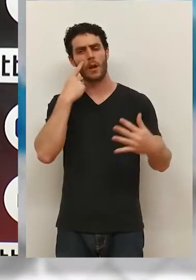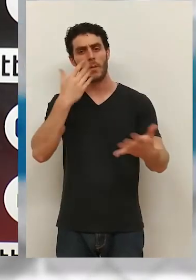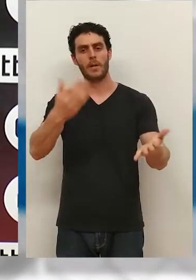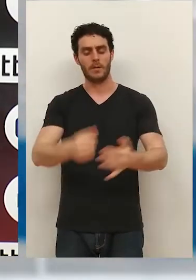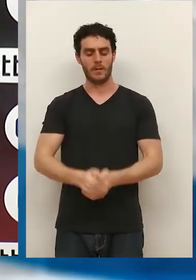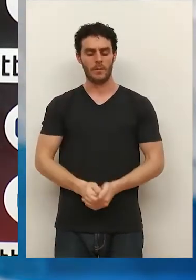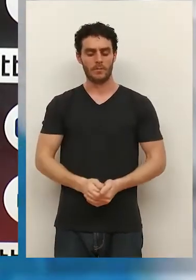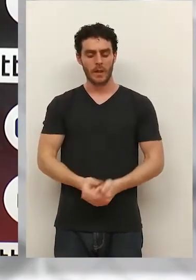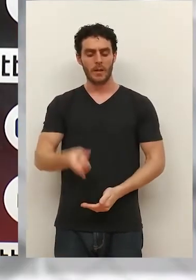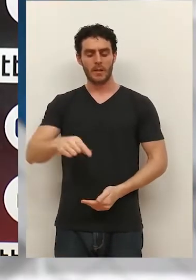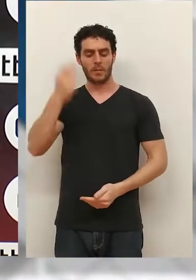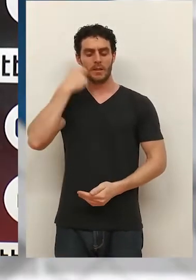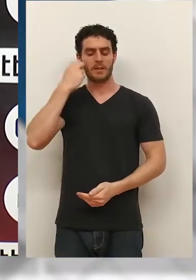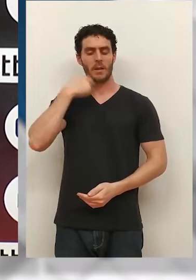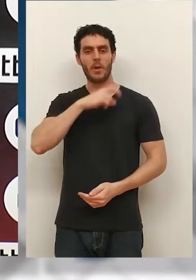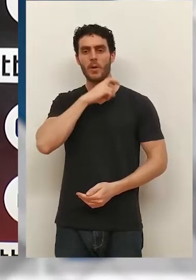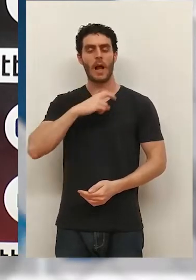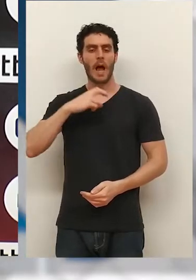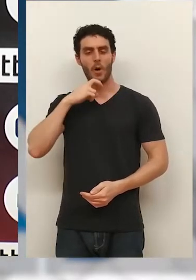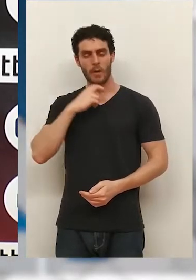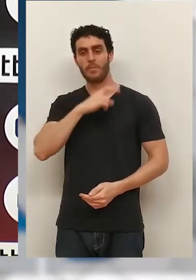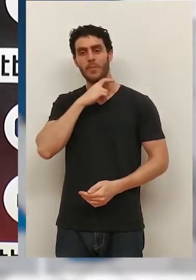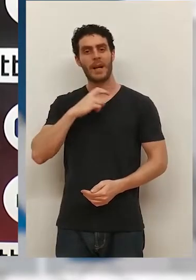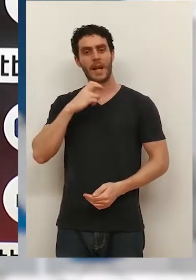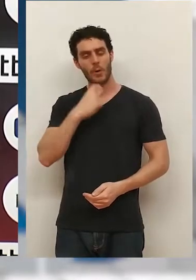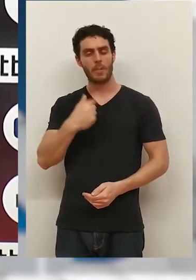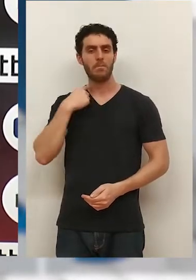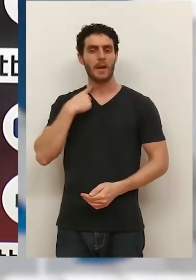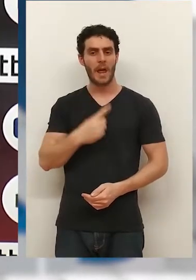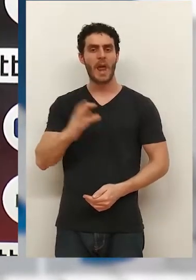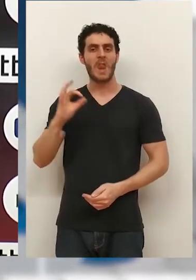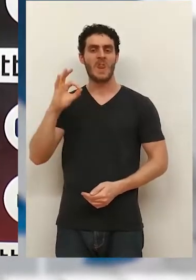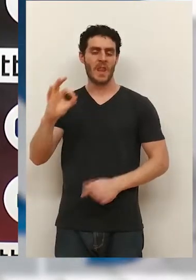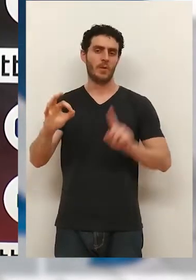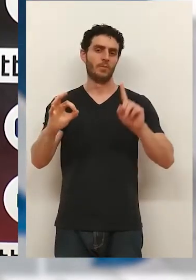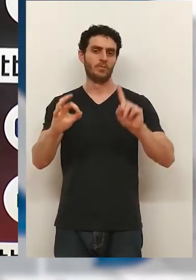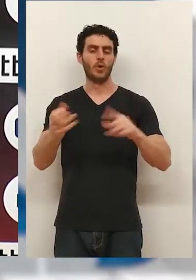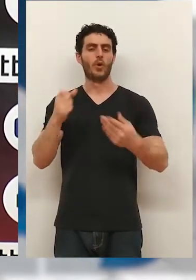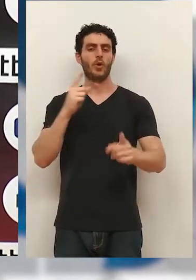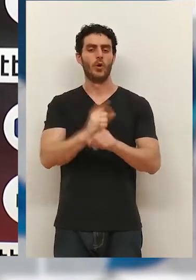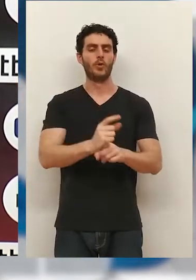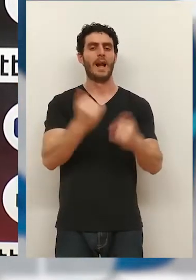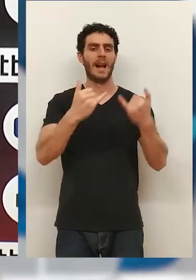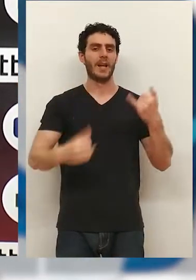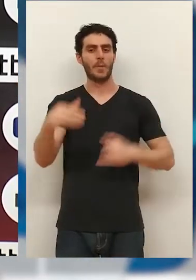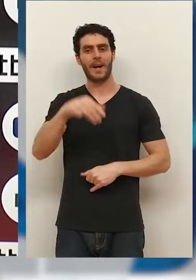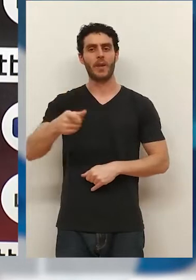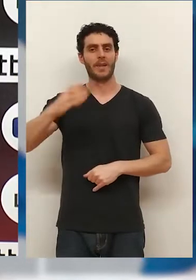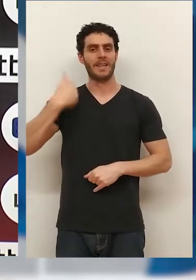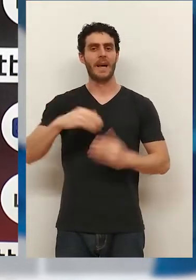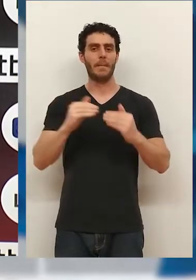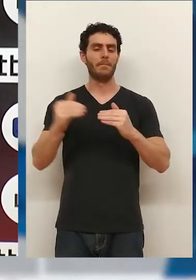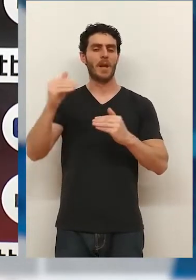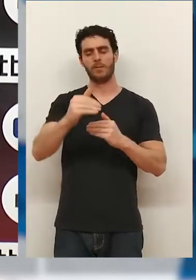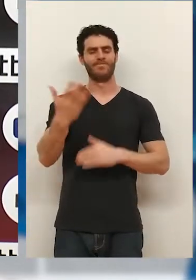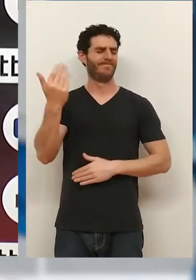por supuesto. Lo sentimos por la afición, por toda la gente que nos está apoyando, nos ha estado hoy apoyando desde aquí, desde casa, pero bueno, no nos vamos a